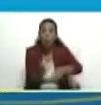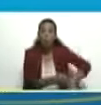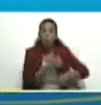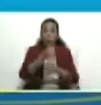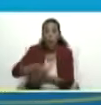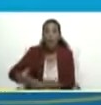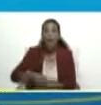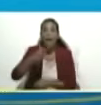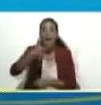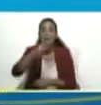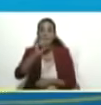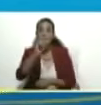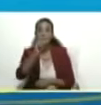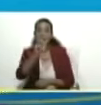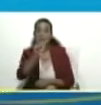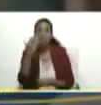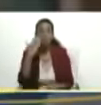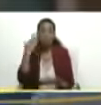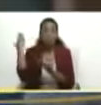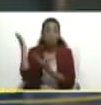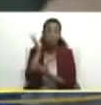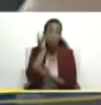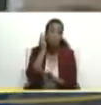Liseta Hernández Acchi.